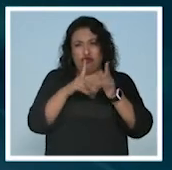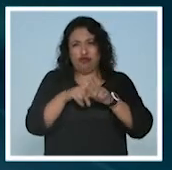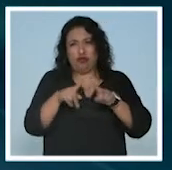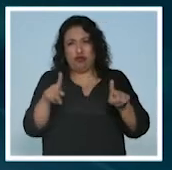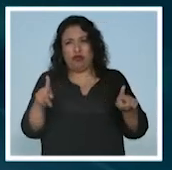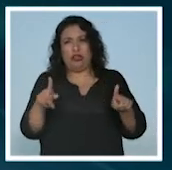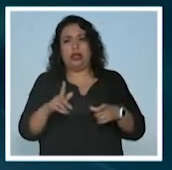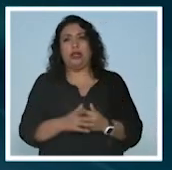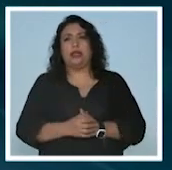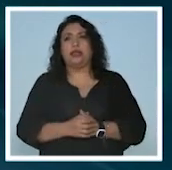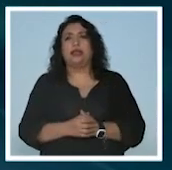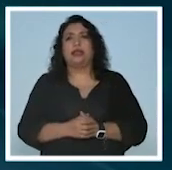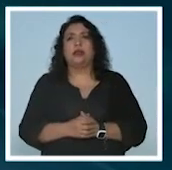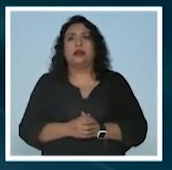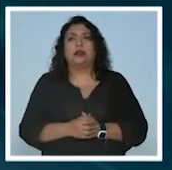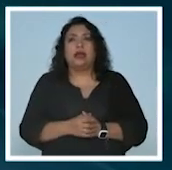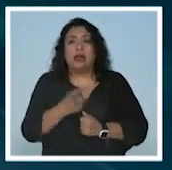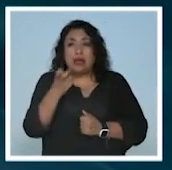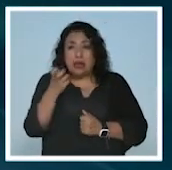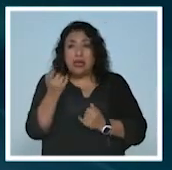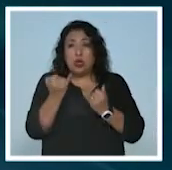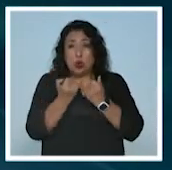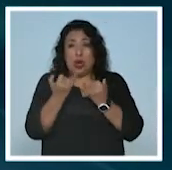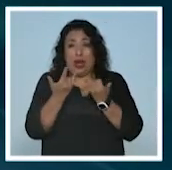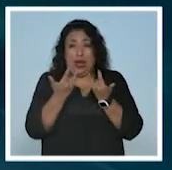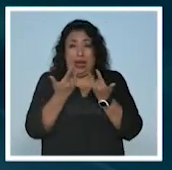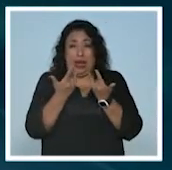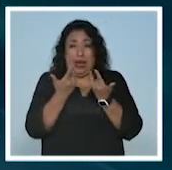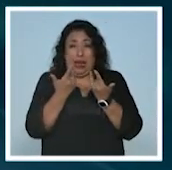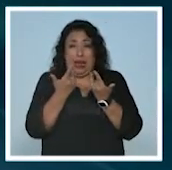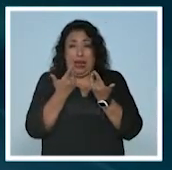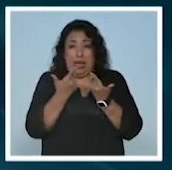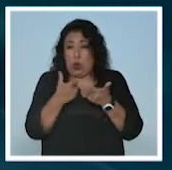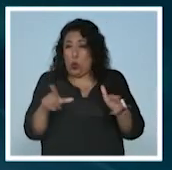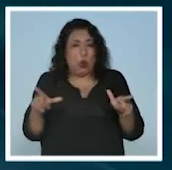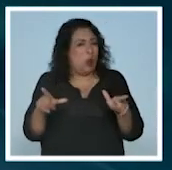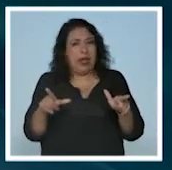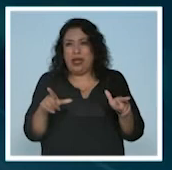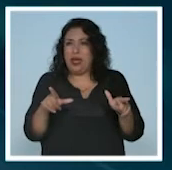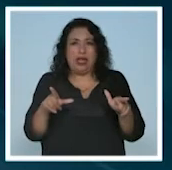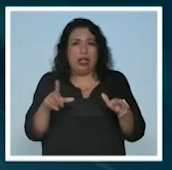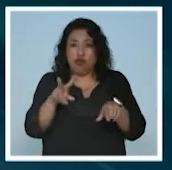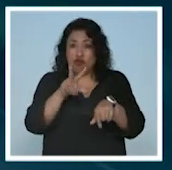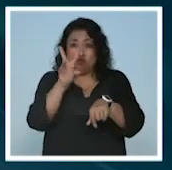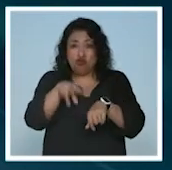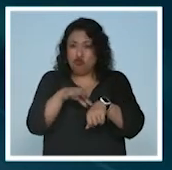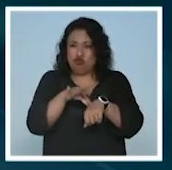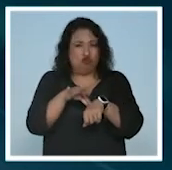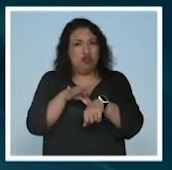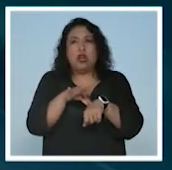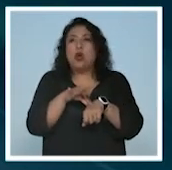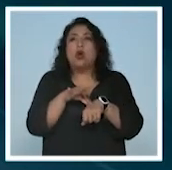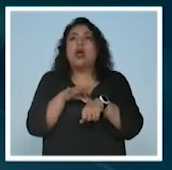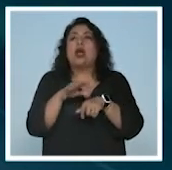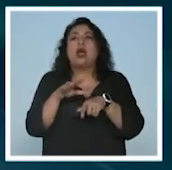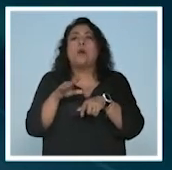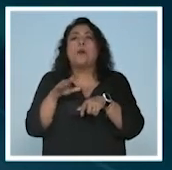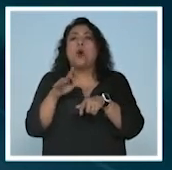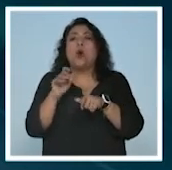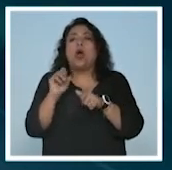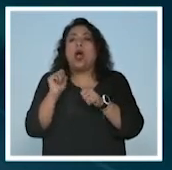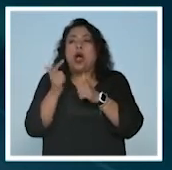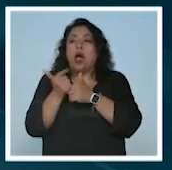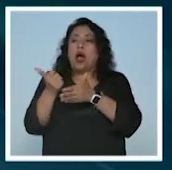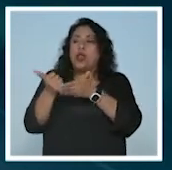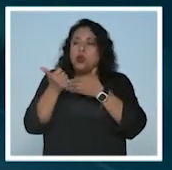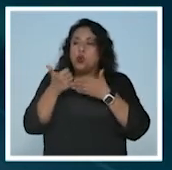no es el lenguaje, o el lenguaje, mejor dicho, no es la realidad, es un sucedáneo de la realidad, es